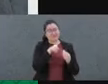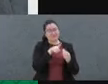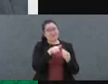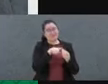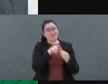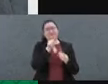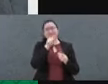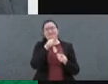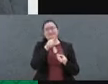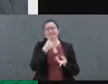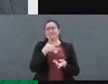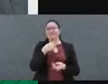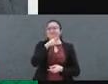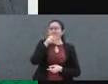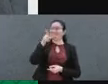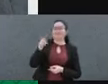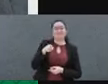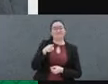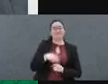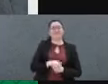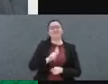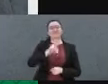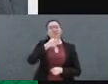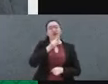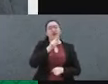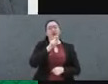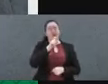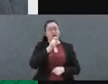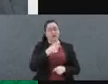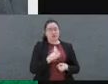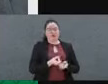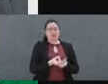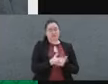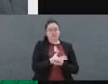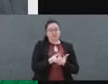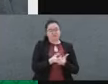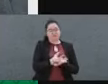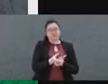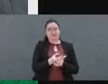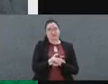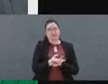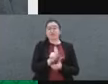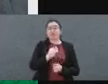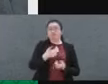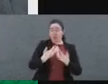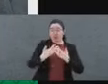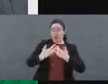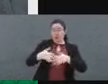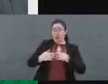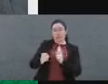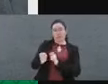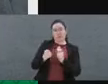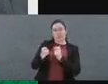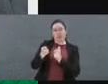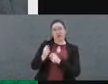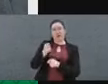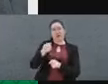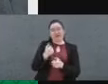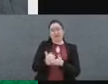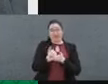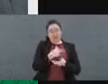son los equipos de bombeo, el sistema de control de motores, principalmente bombas que